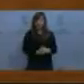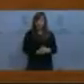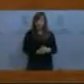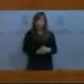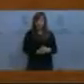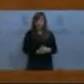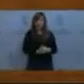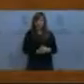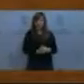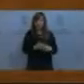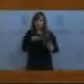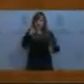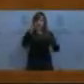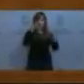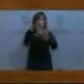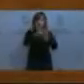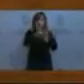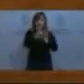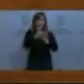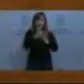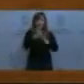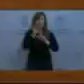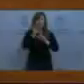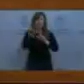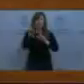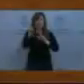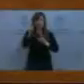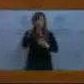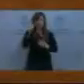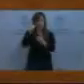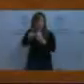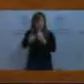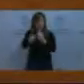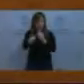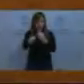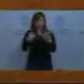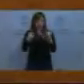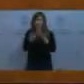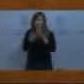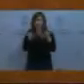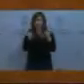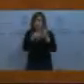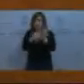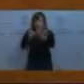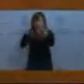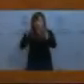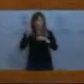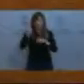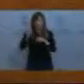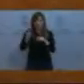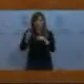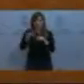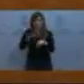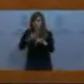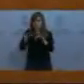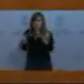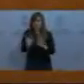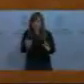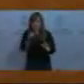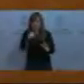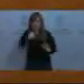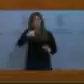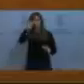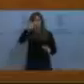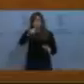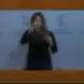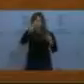que hablas del teleictus, no he hecho ninguna mención a la cuestión de la telemedicina, ese es otro asunto que sé que se está